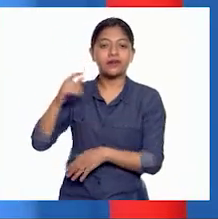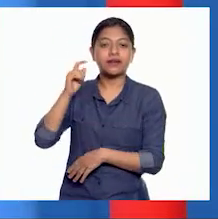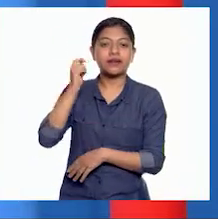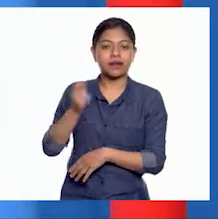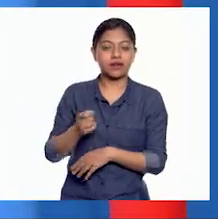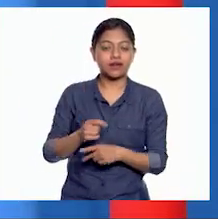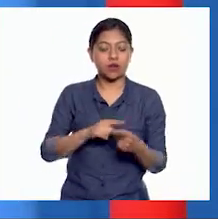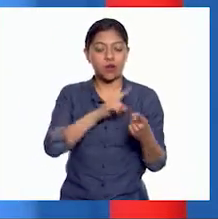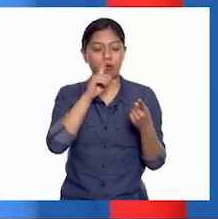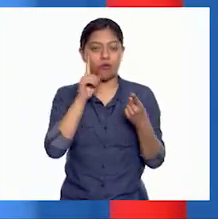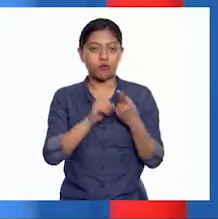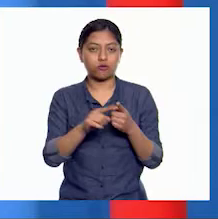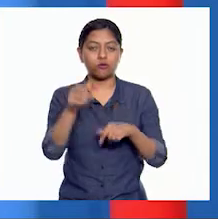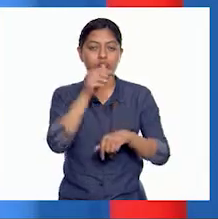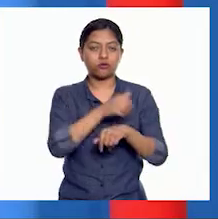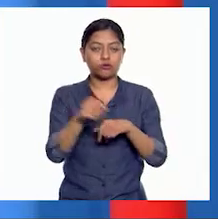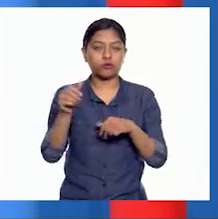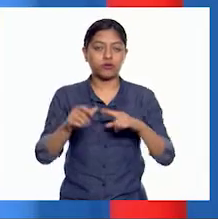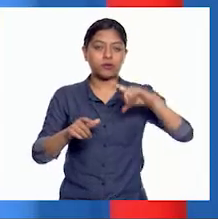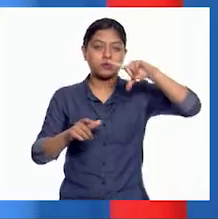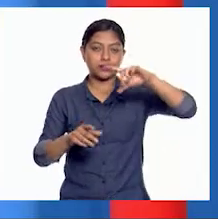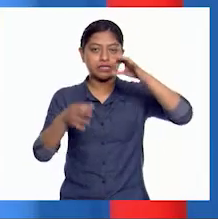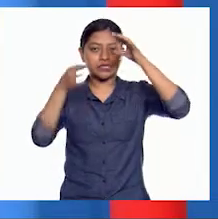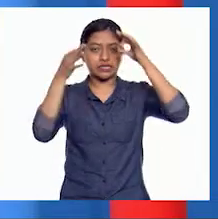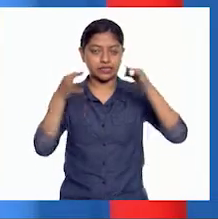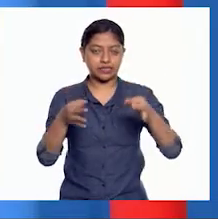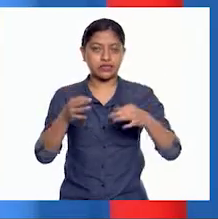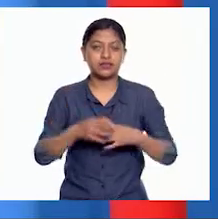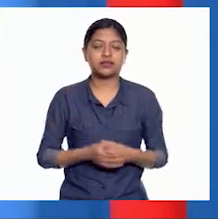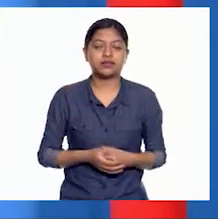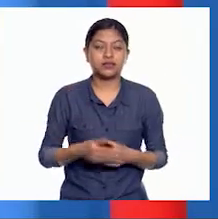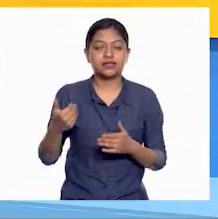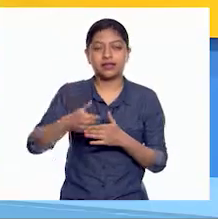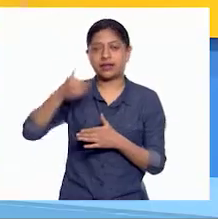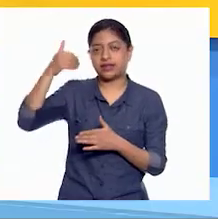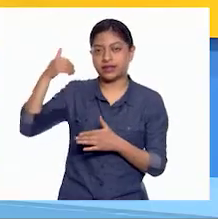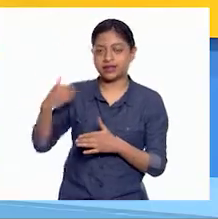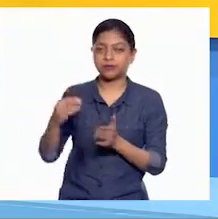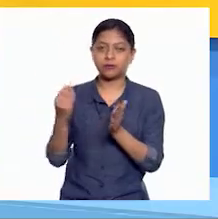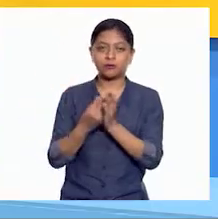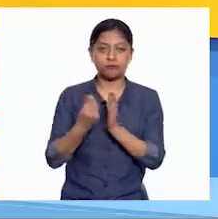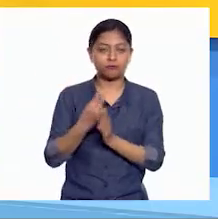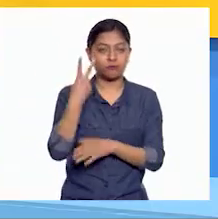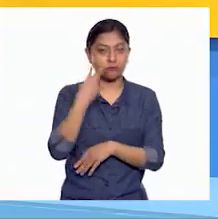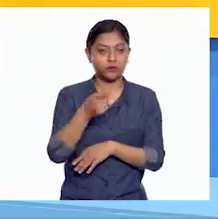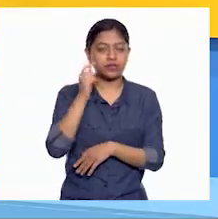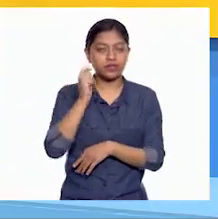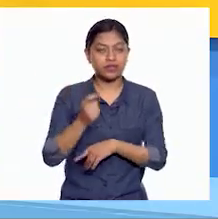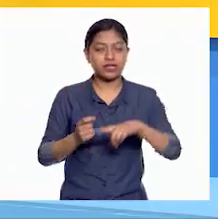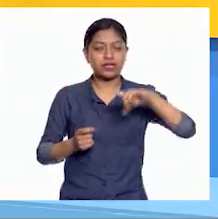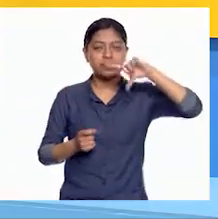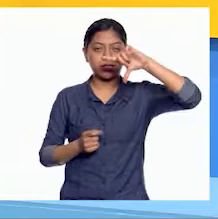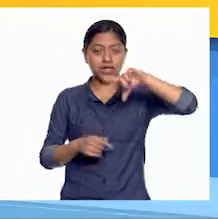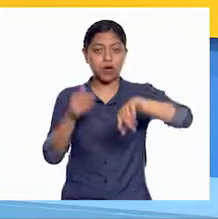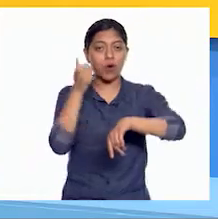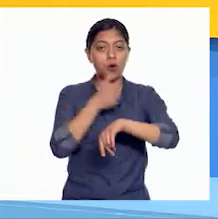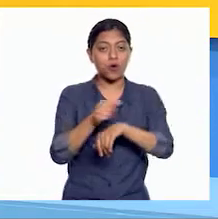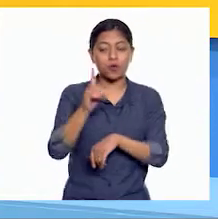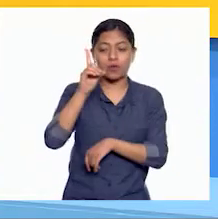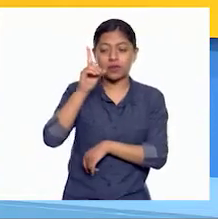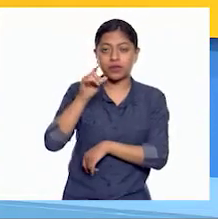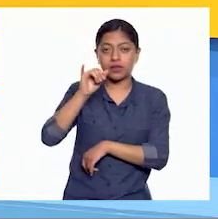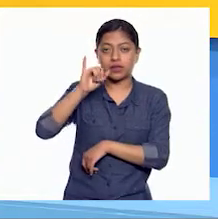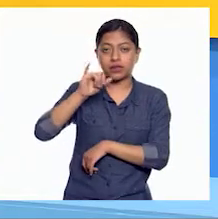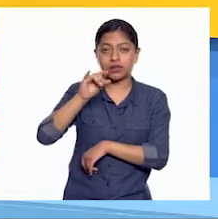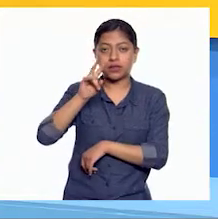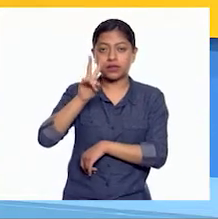y divisores. Y también de nuestras últimas dos clases. Así es, María. Los divisores son aquellos números que